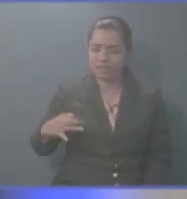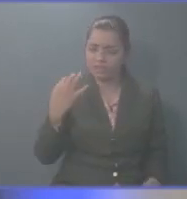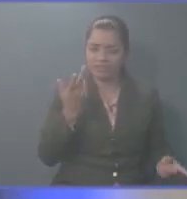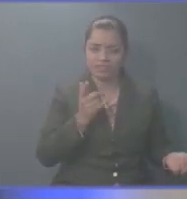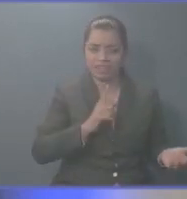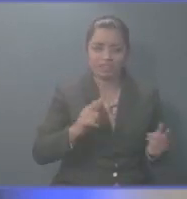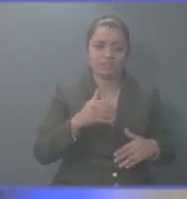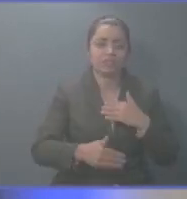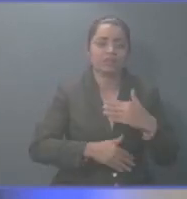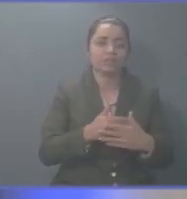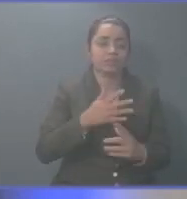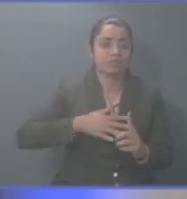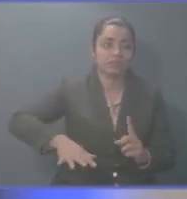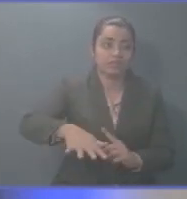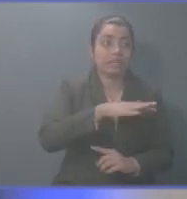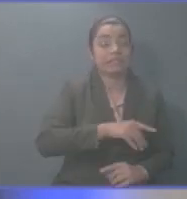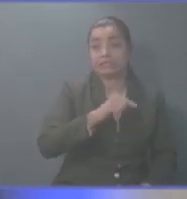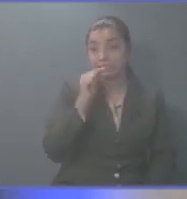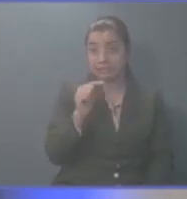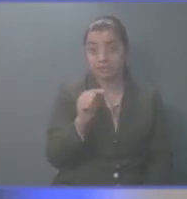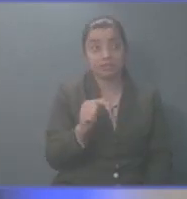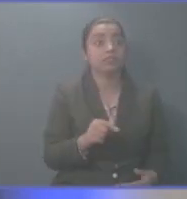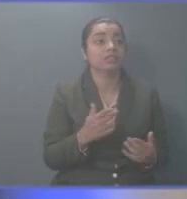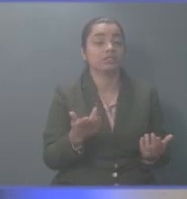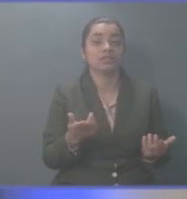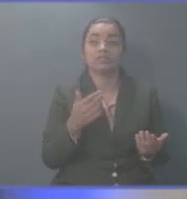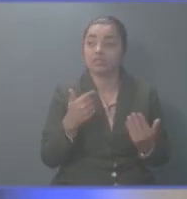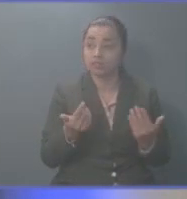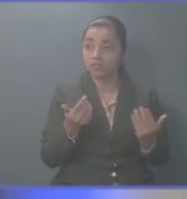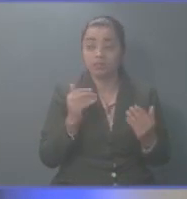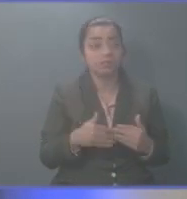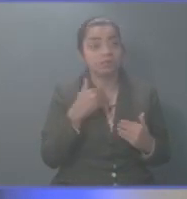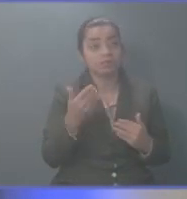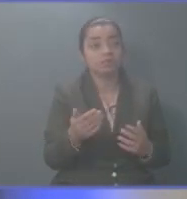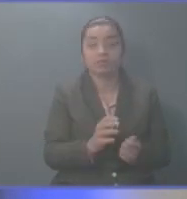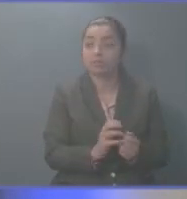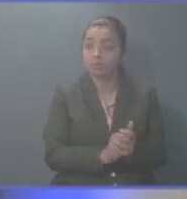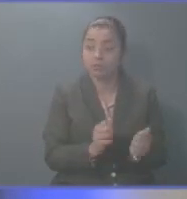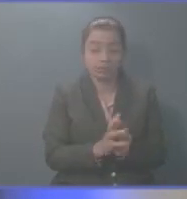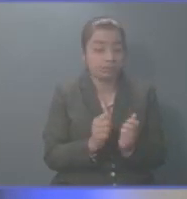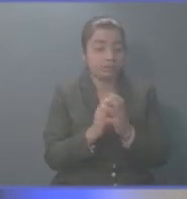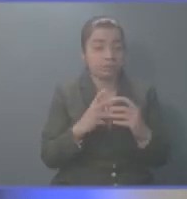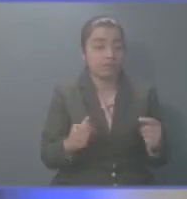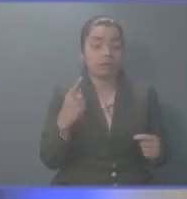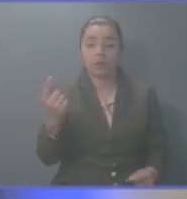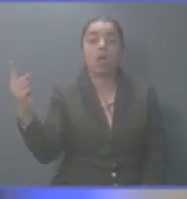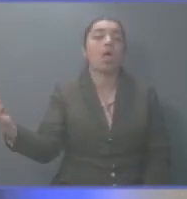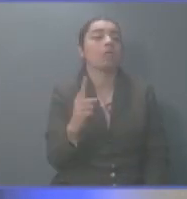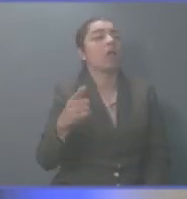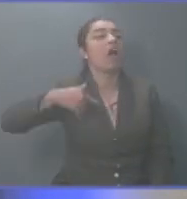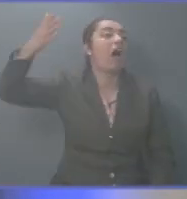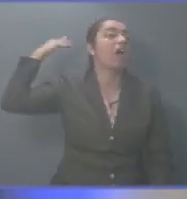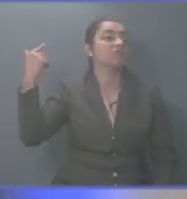afrontar cualquier tipo de circunstancia. De eso se trata. Los gobernantes son electos para resolver problemas, no para llegar a quejarse de sus